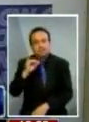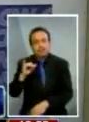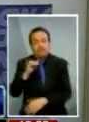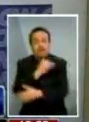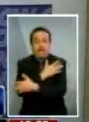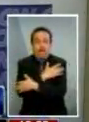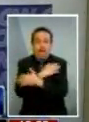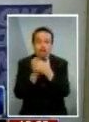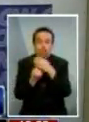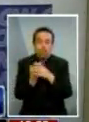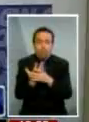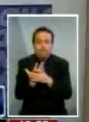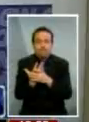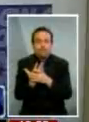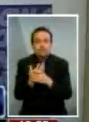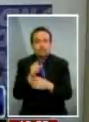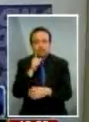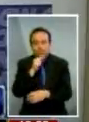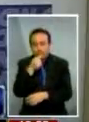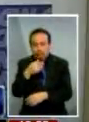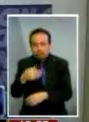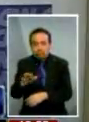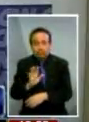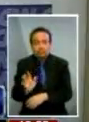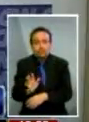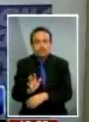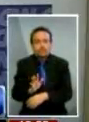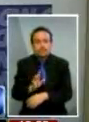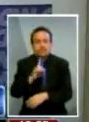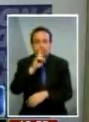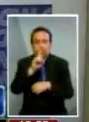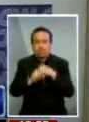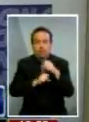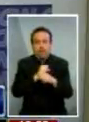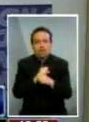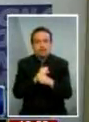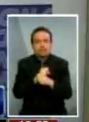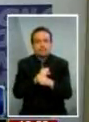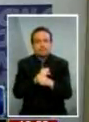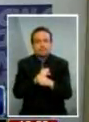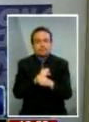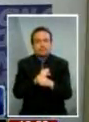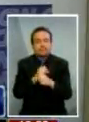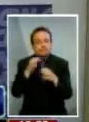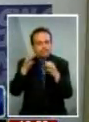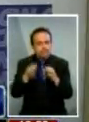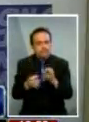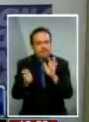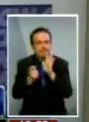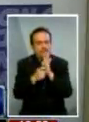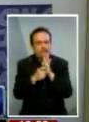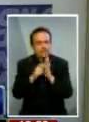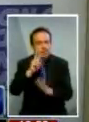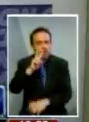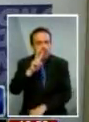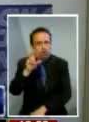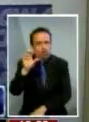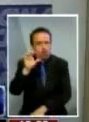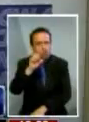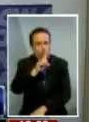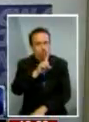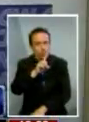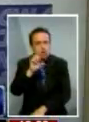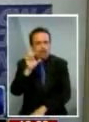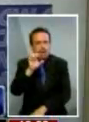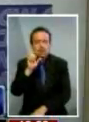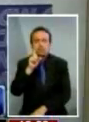y estos últimos días, ya hace un año creo que fue exactamente el 2 de enero o el 1 de enero